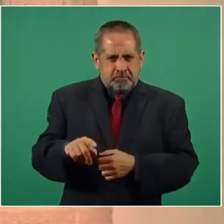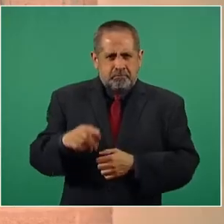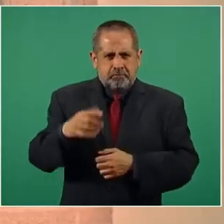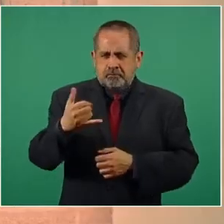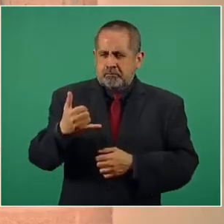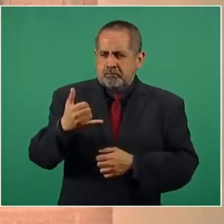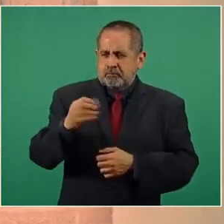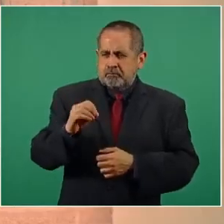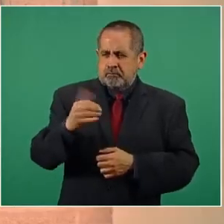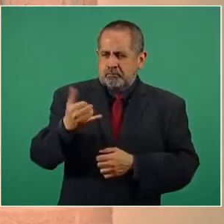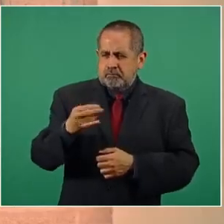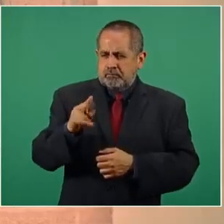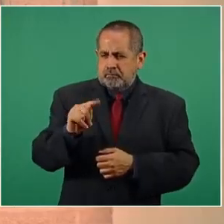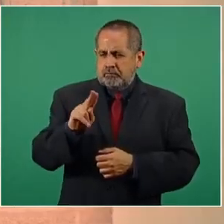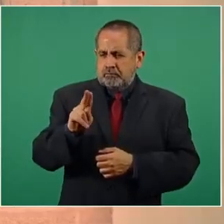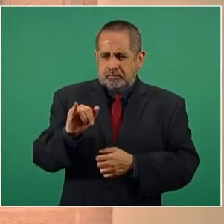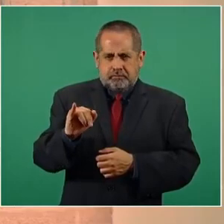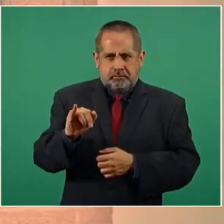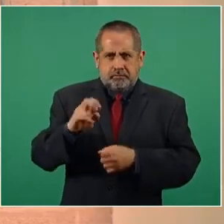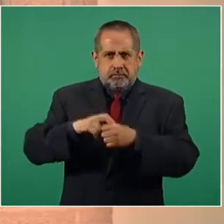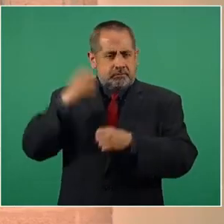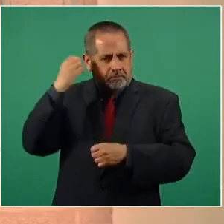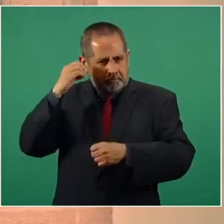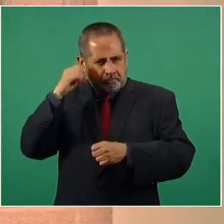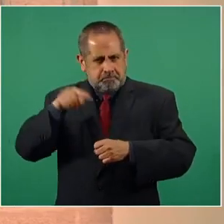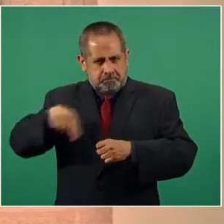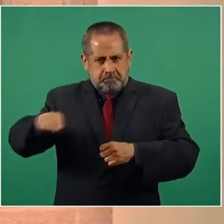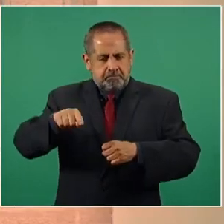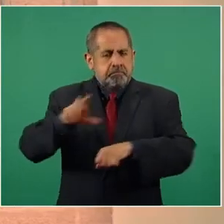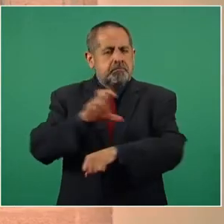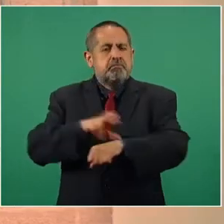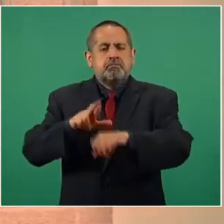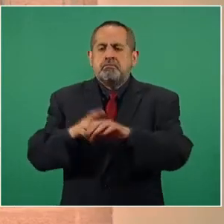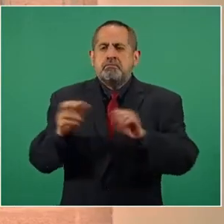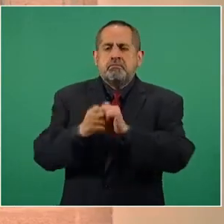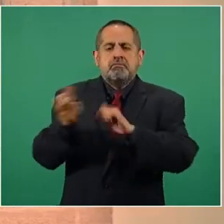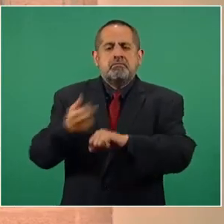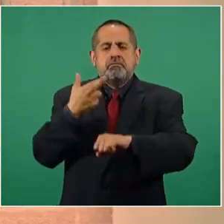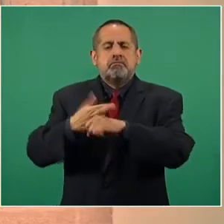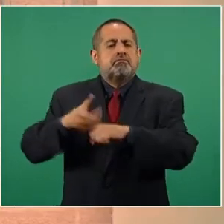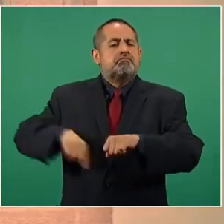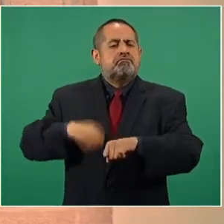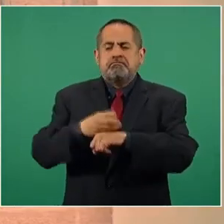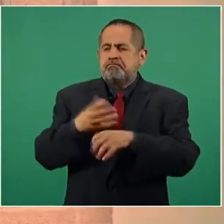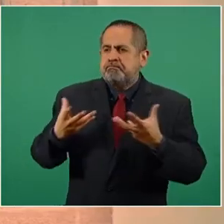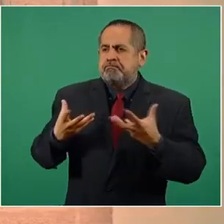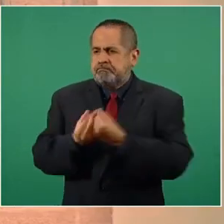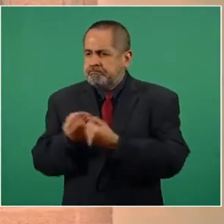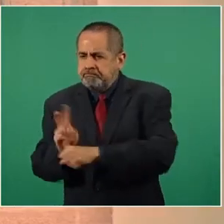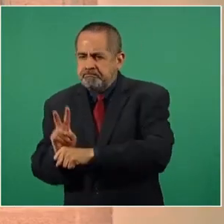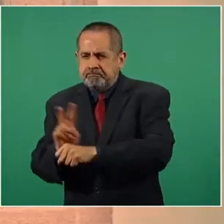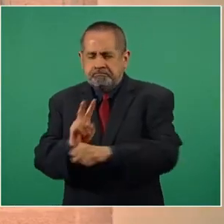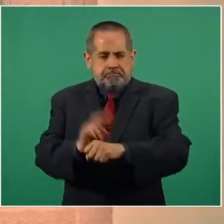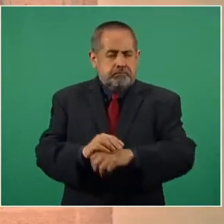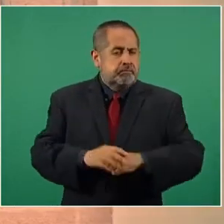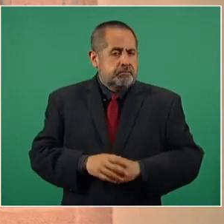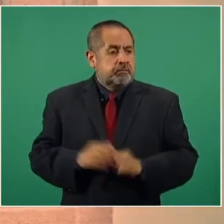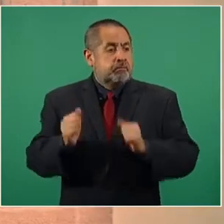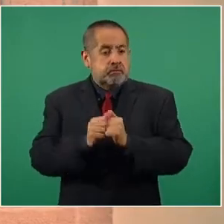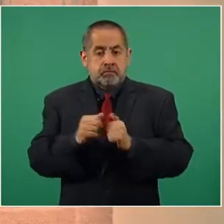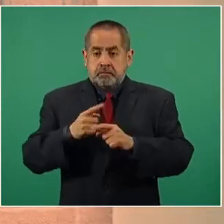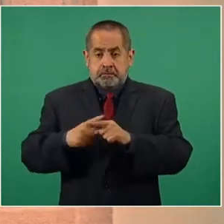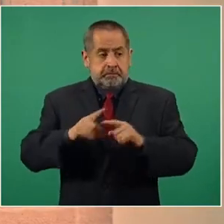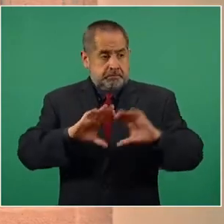Yoyoyuxi, Oaxaca, en coordinación y en apoyo a la Secretaría de Gobernación. Aquí, a petición de las propias